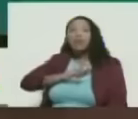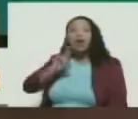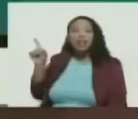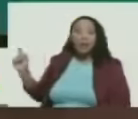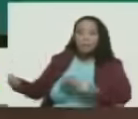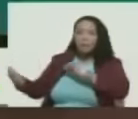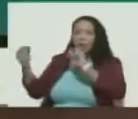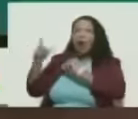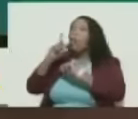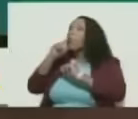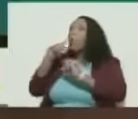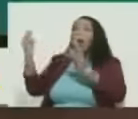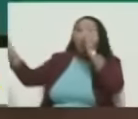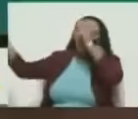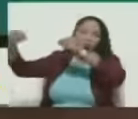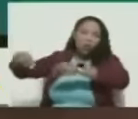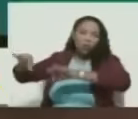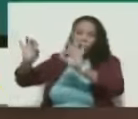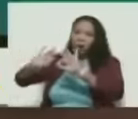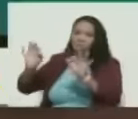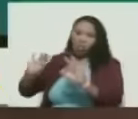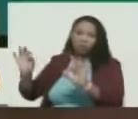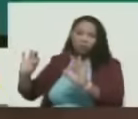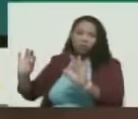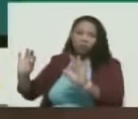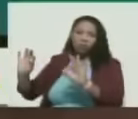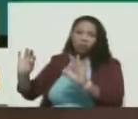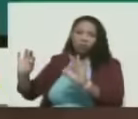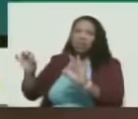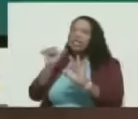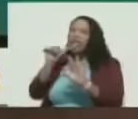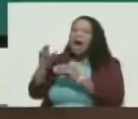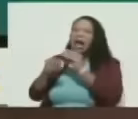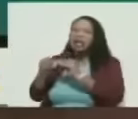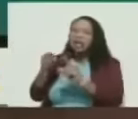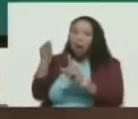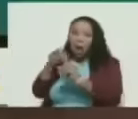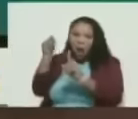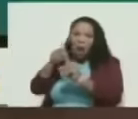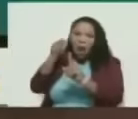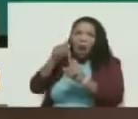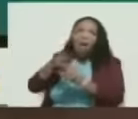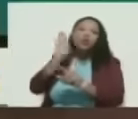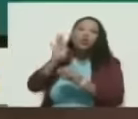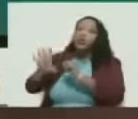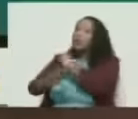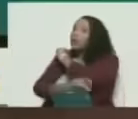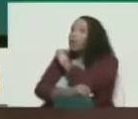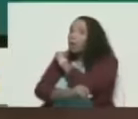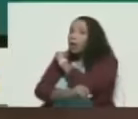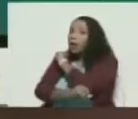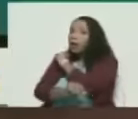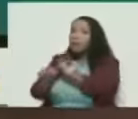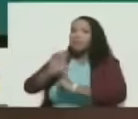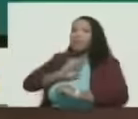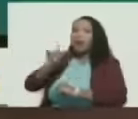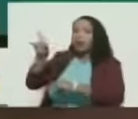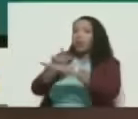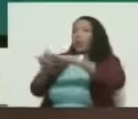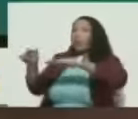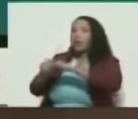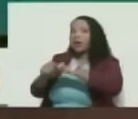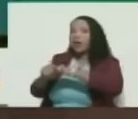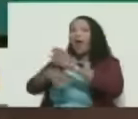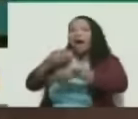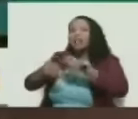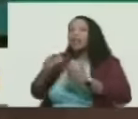que no hay un acuerdo. Es decir, quien está cometiendo un atropello, una ilegalidad, es Guyana. Y lo está cometiendo por